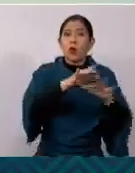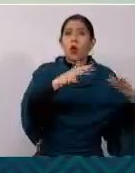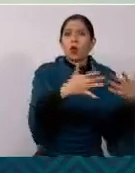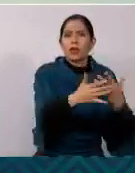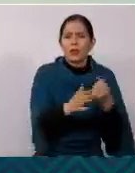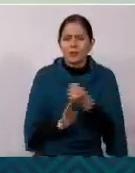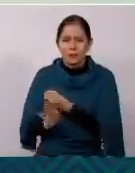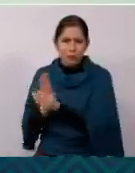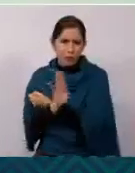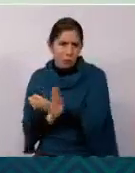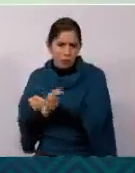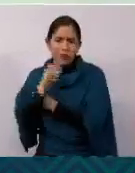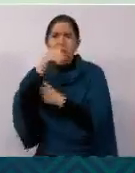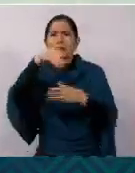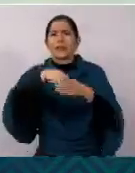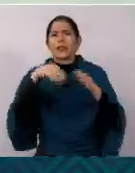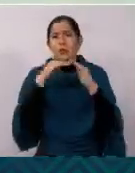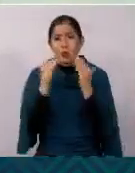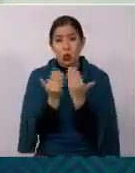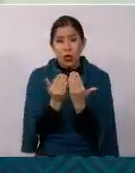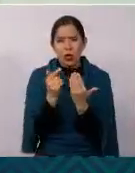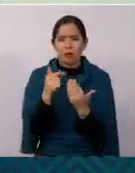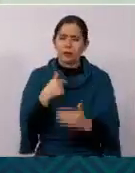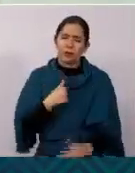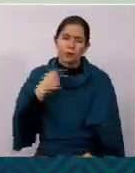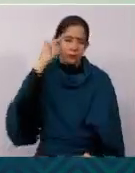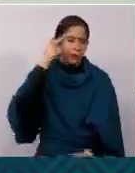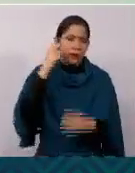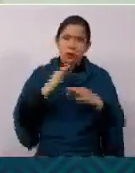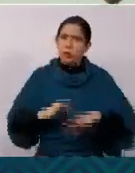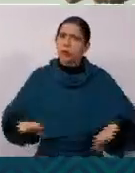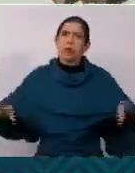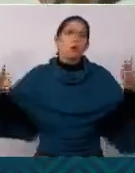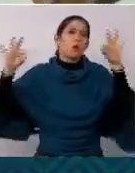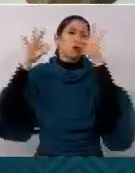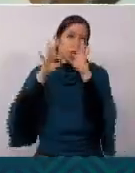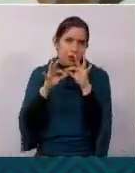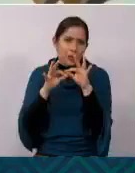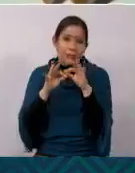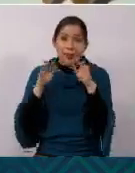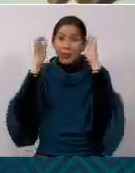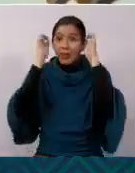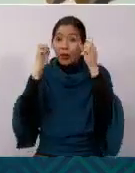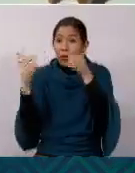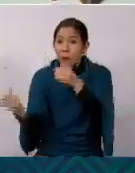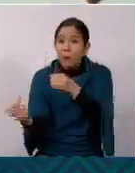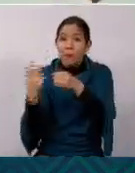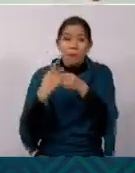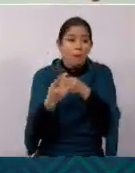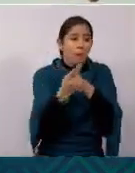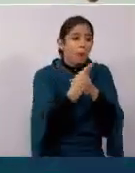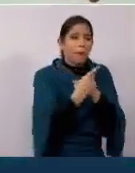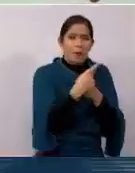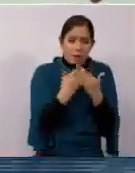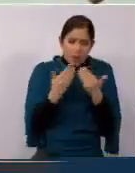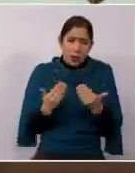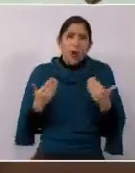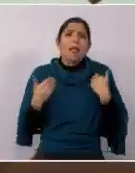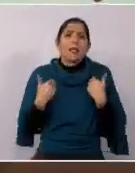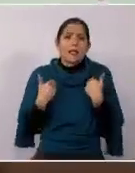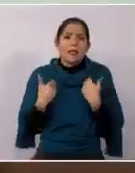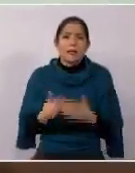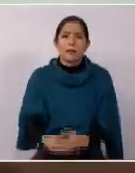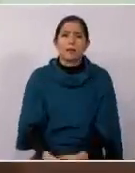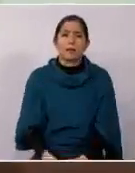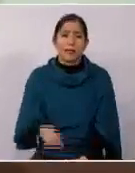las unidades educativas, creo que es importante esa educación participativa que en este momento estamos desarrollando. Y eso no